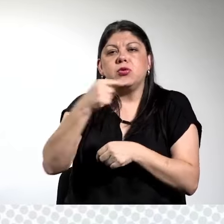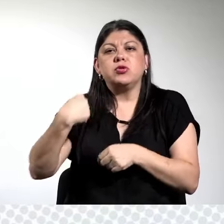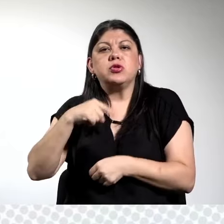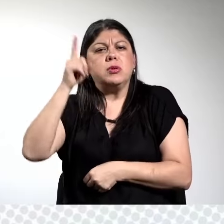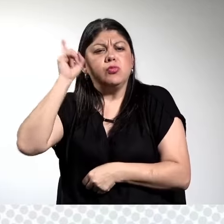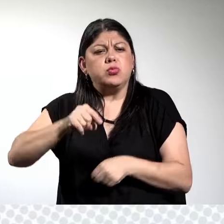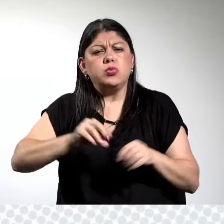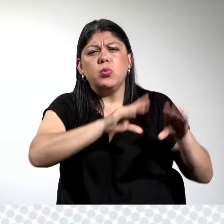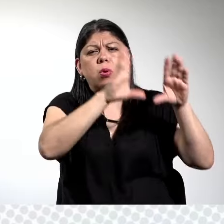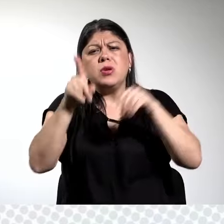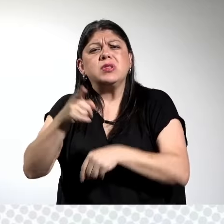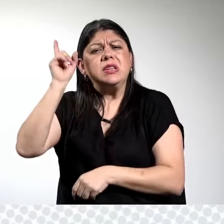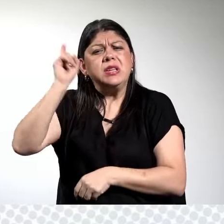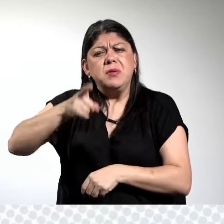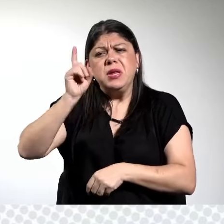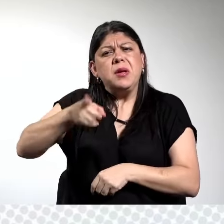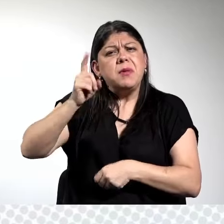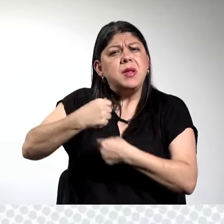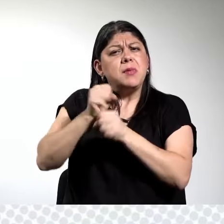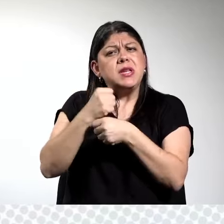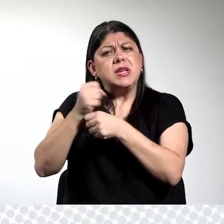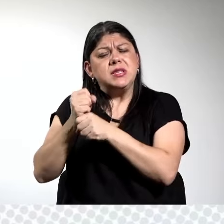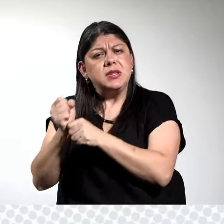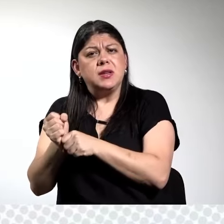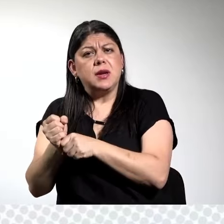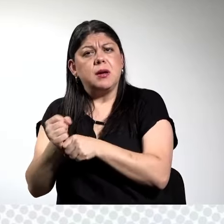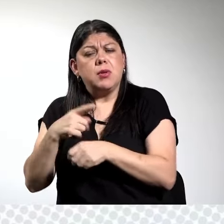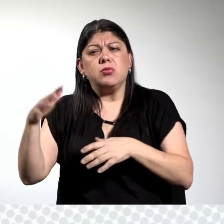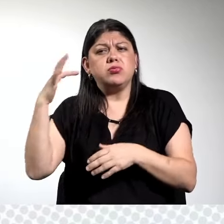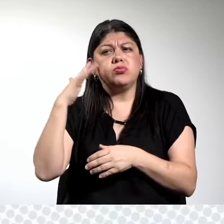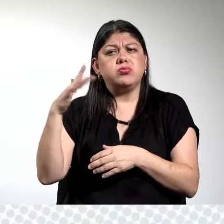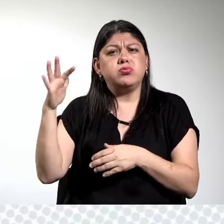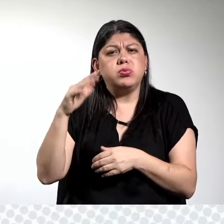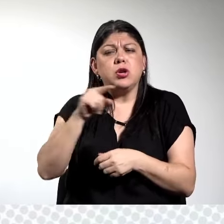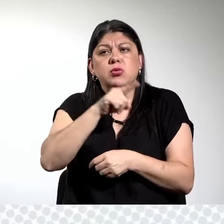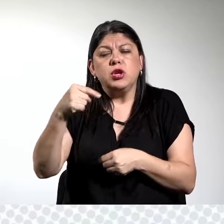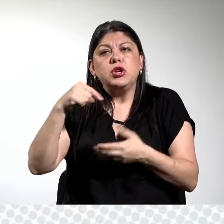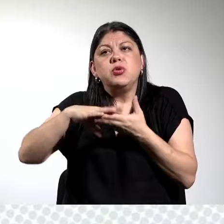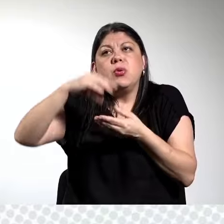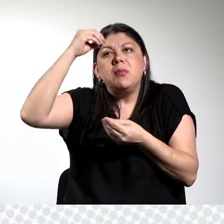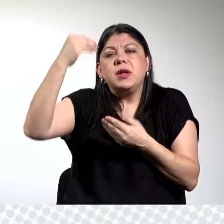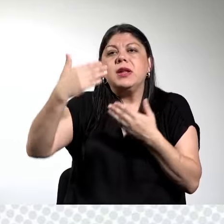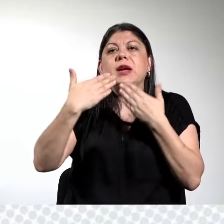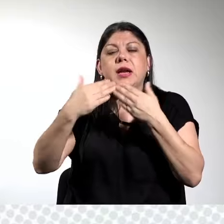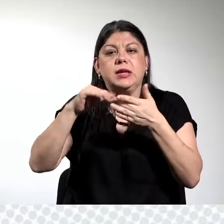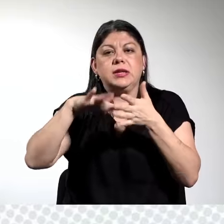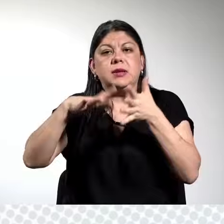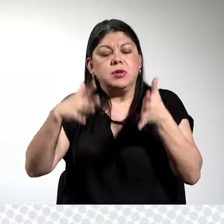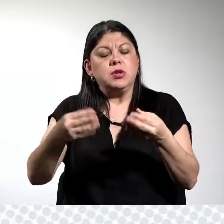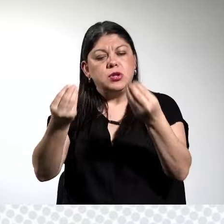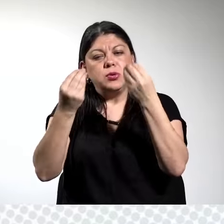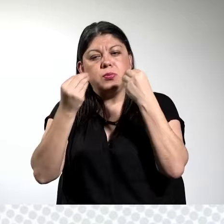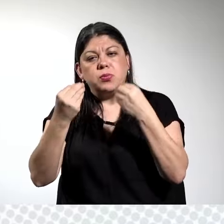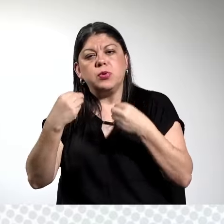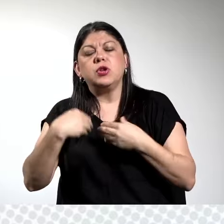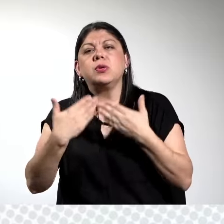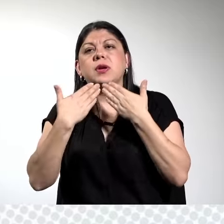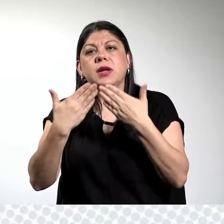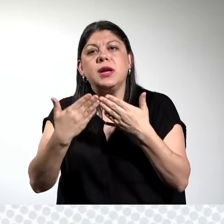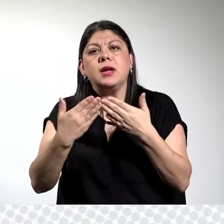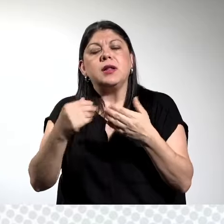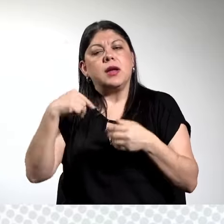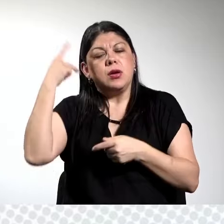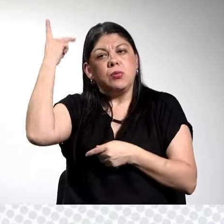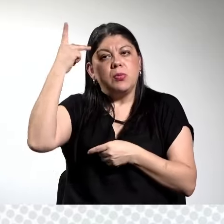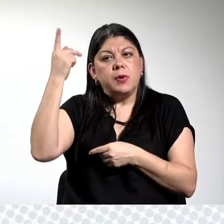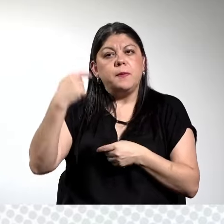nos podremos sorprender muchísimo. Vea, son la cantidad de música, de genialidades que yo he aprendido gracias a mis estudiantes y yo se los debo muchísimo de poder estar en